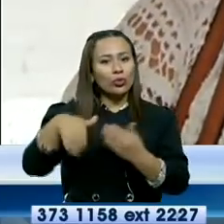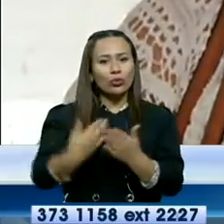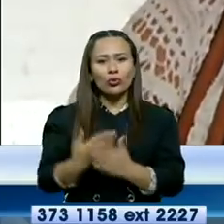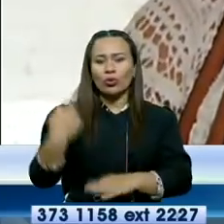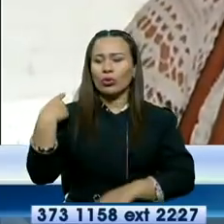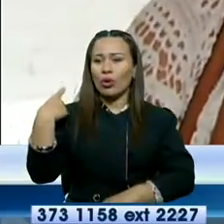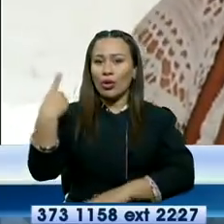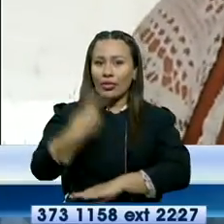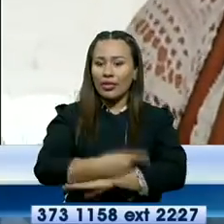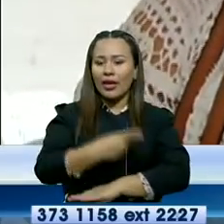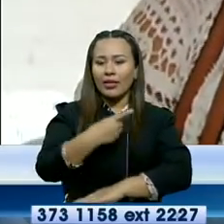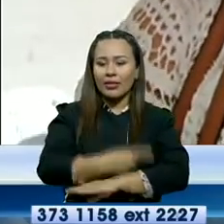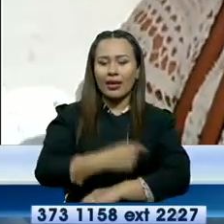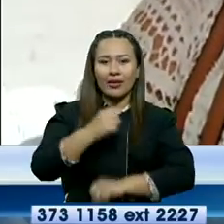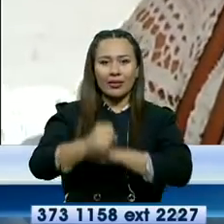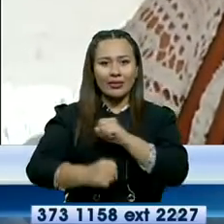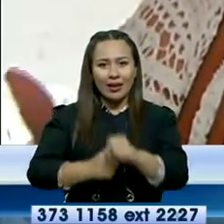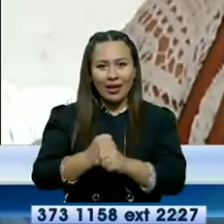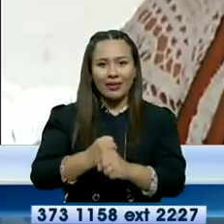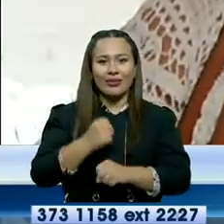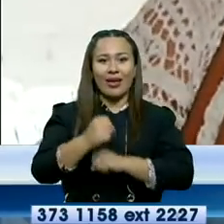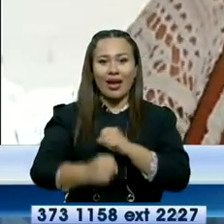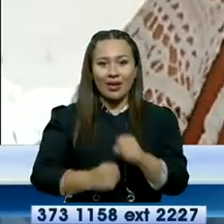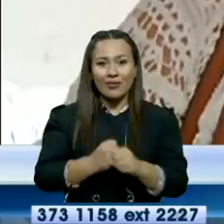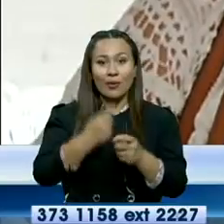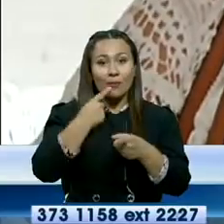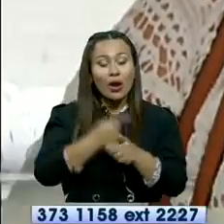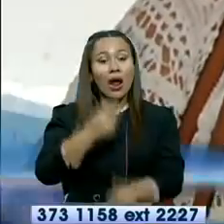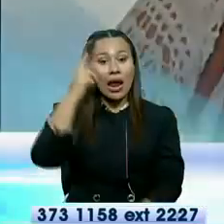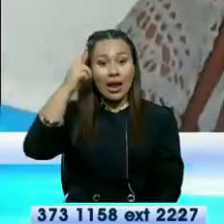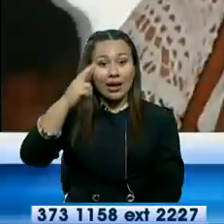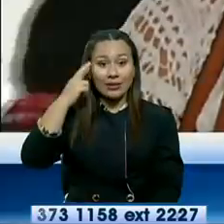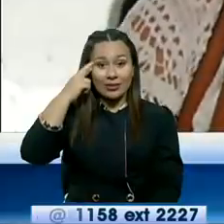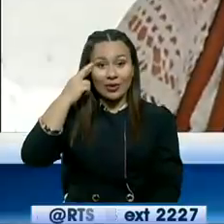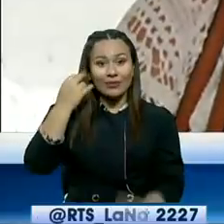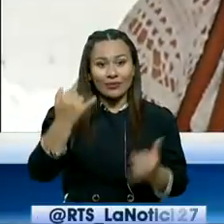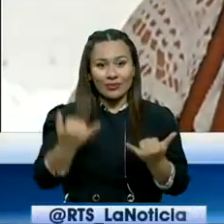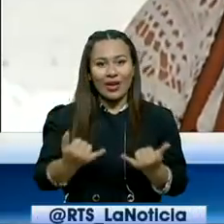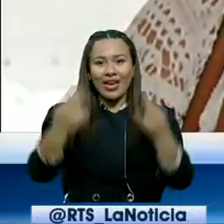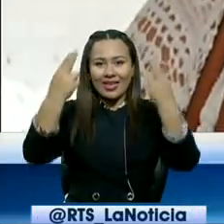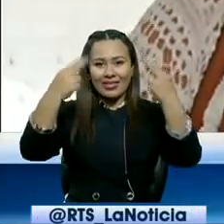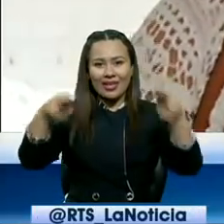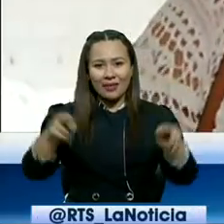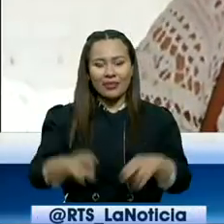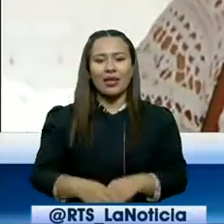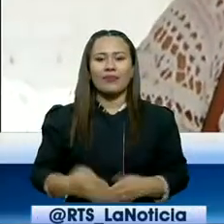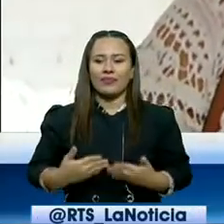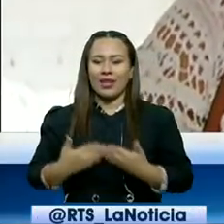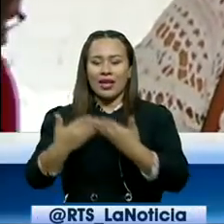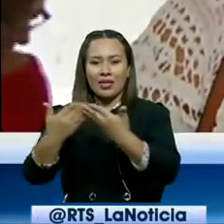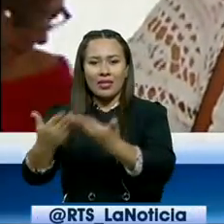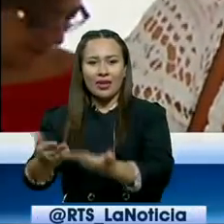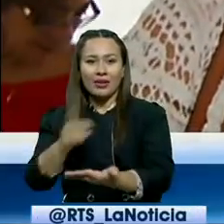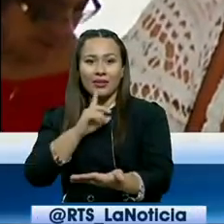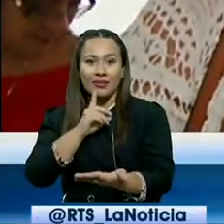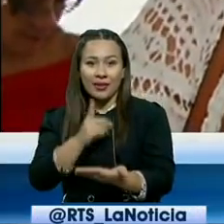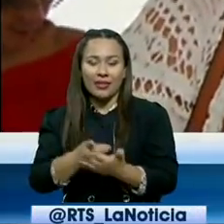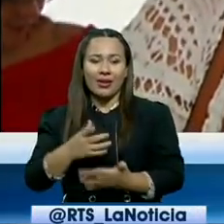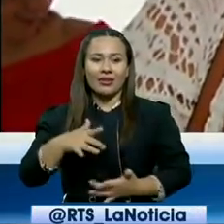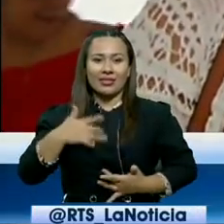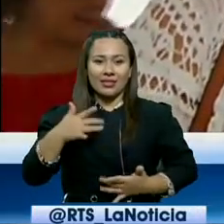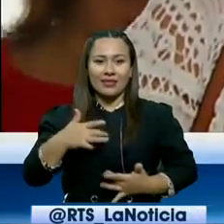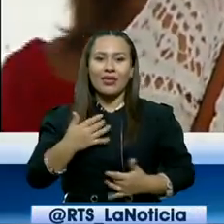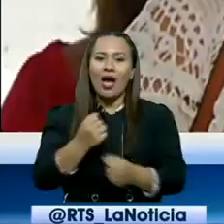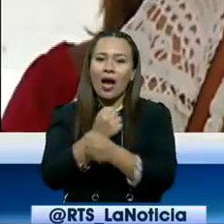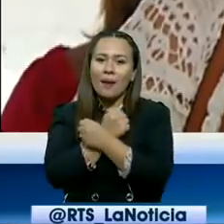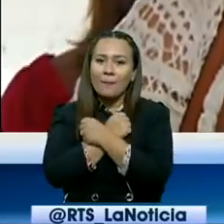cada día del año y por supuesto con mucha más razón en la celebración de la Navidad, dándole ese verdadero sentido que es el